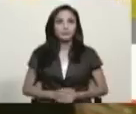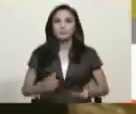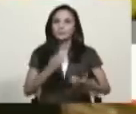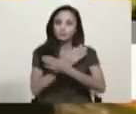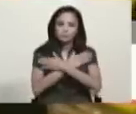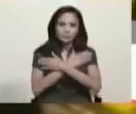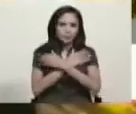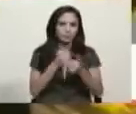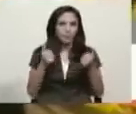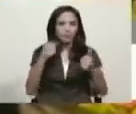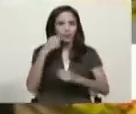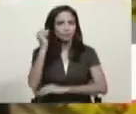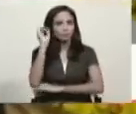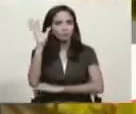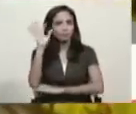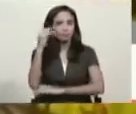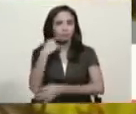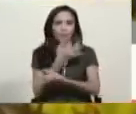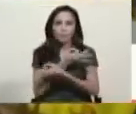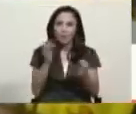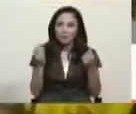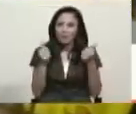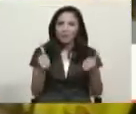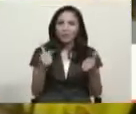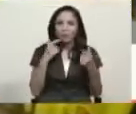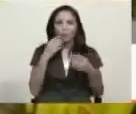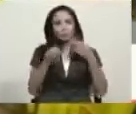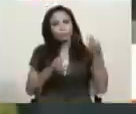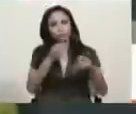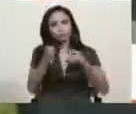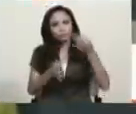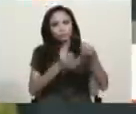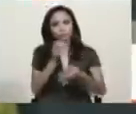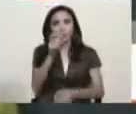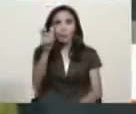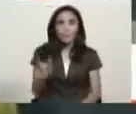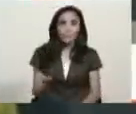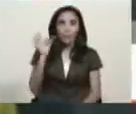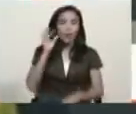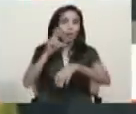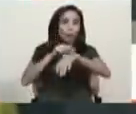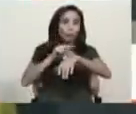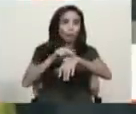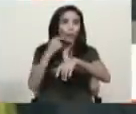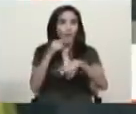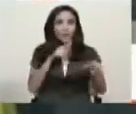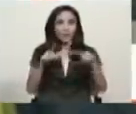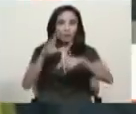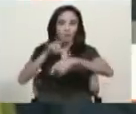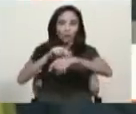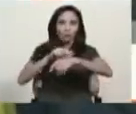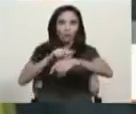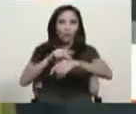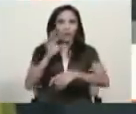Excelente las palabras, le acabo de decir. A Sonia, a la doctora Sonia.